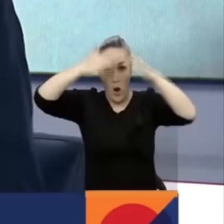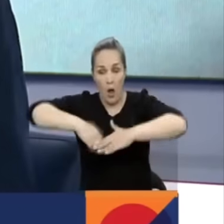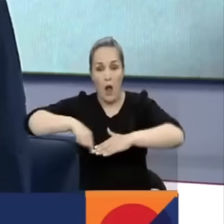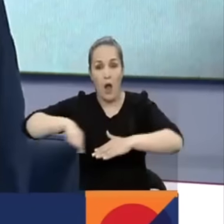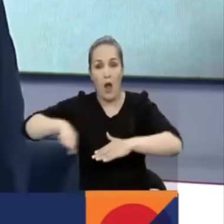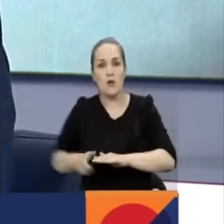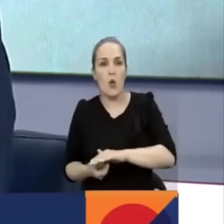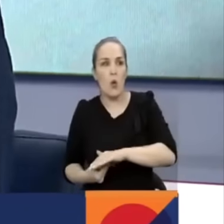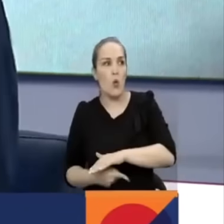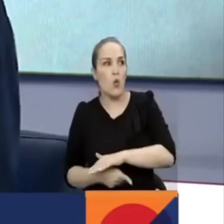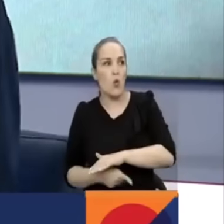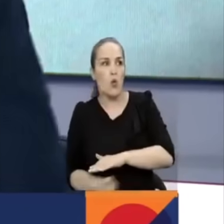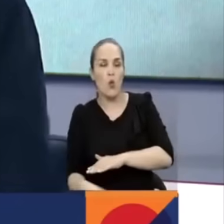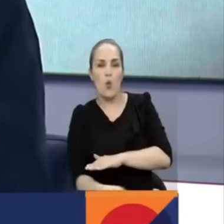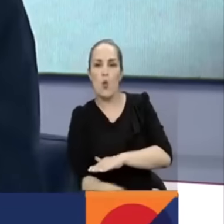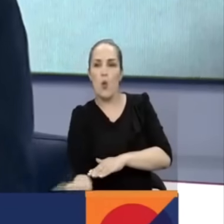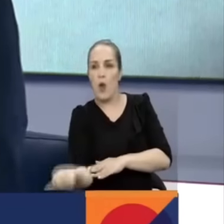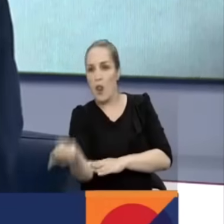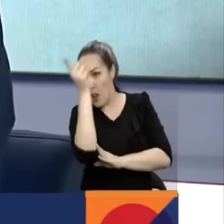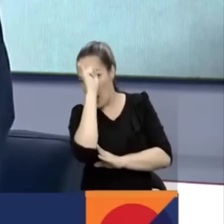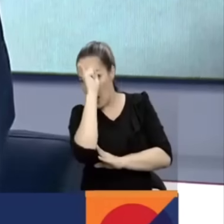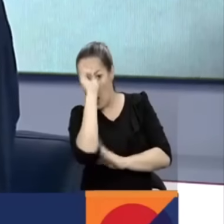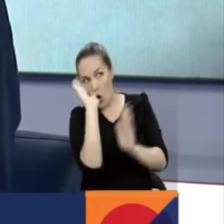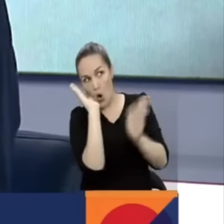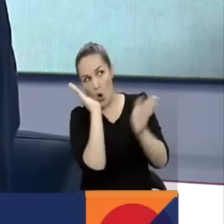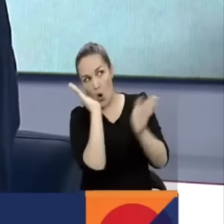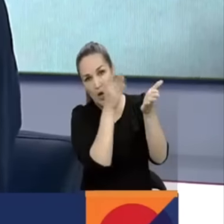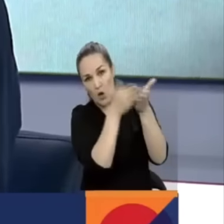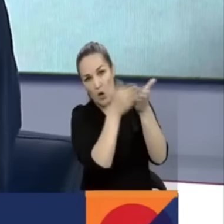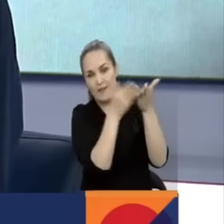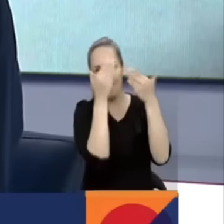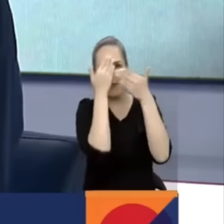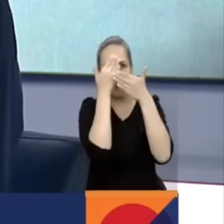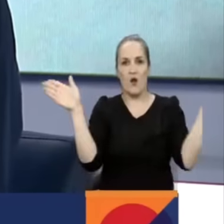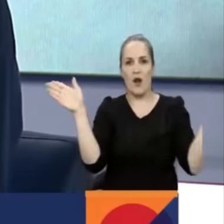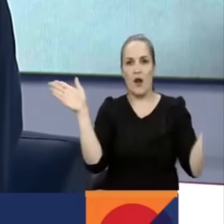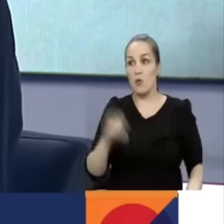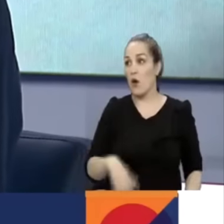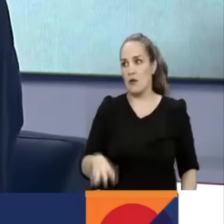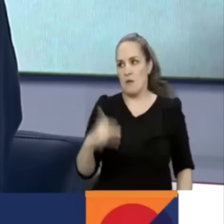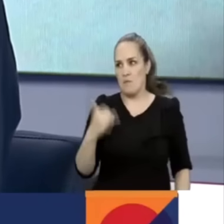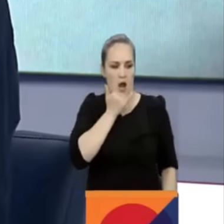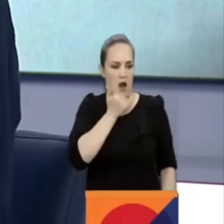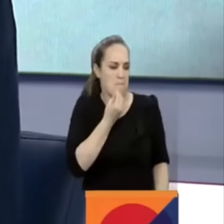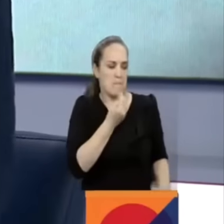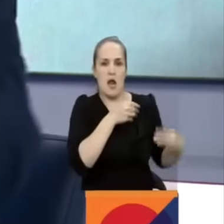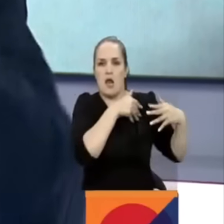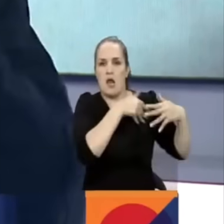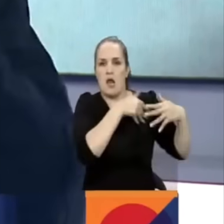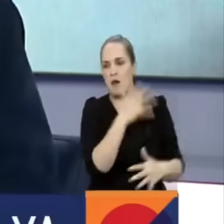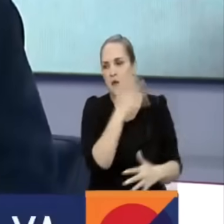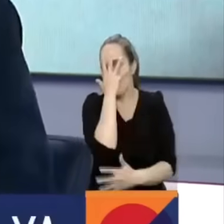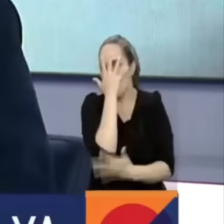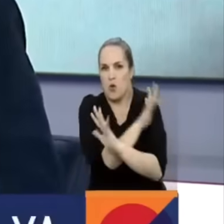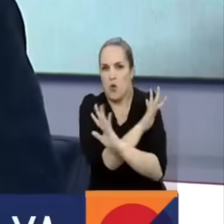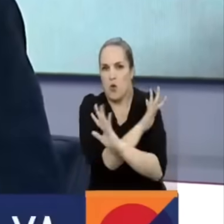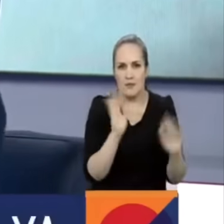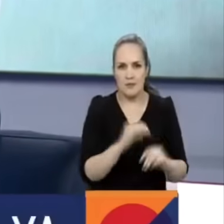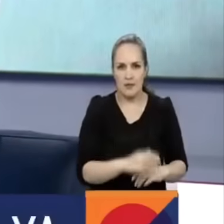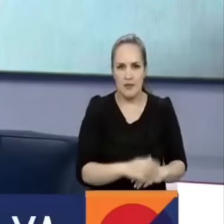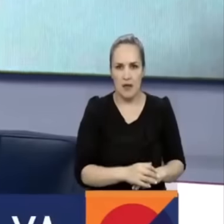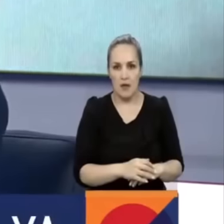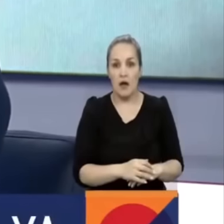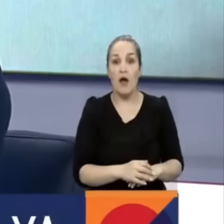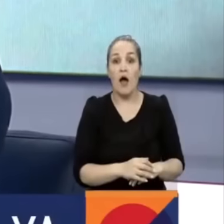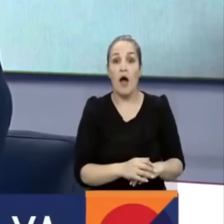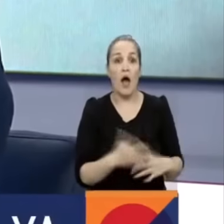generando la conspiración contra el modelo democrático, el gobierno democrático del presidente Petro. Y entonces convocan a la ciudadanía